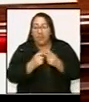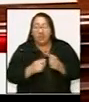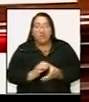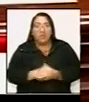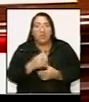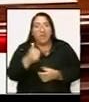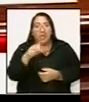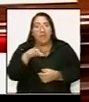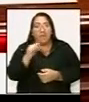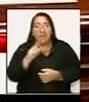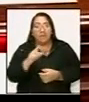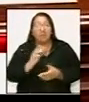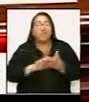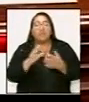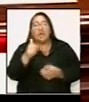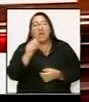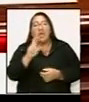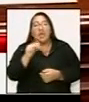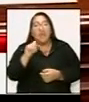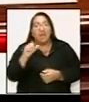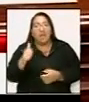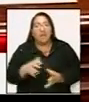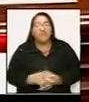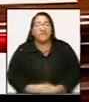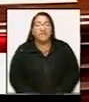congresista Arana.